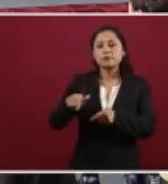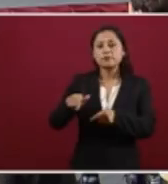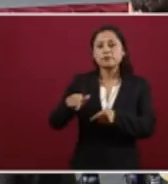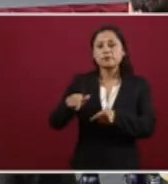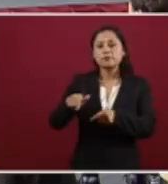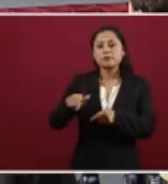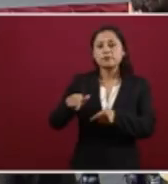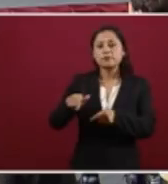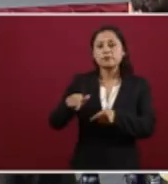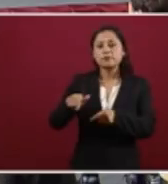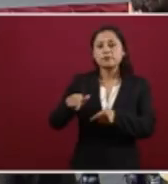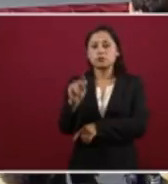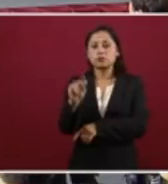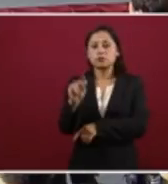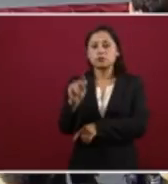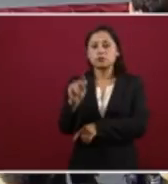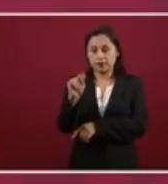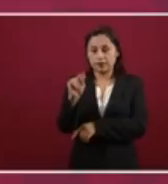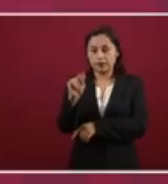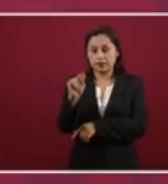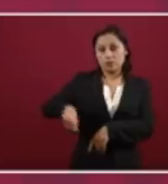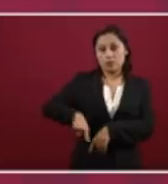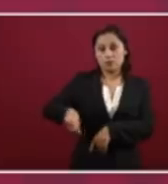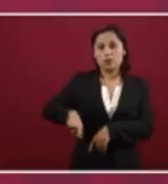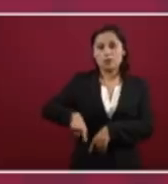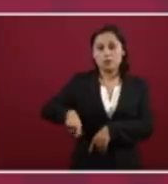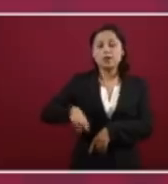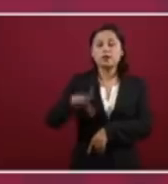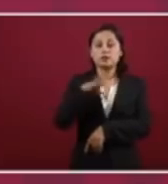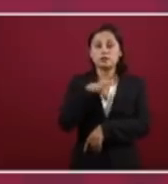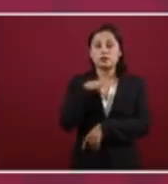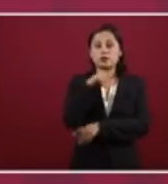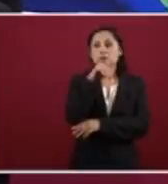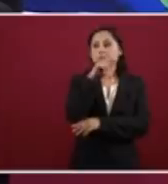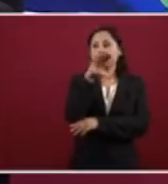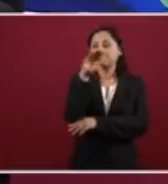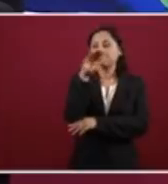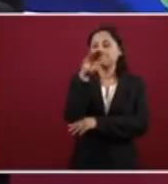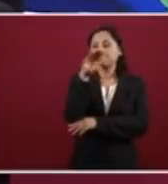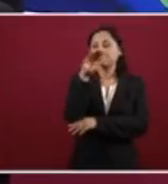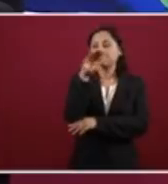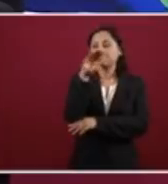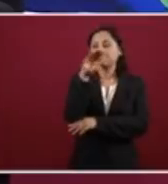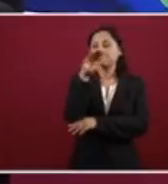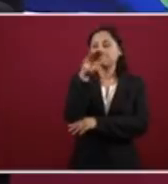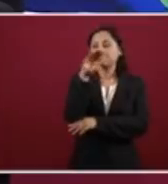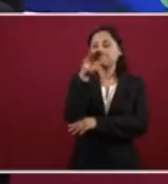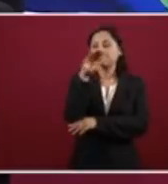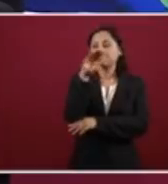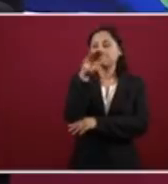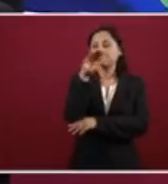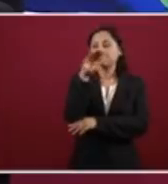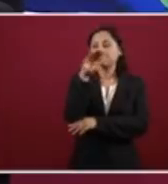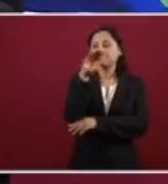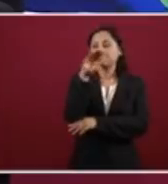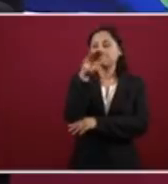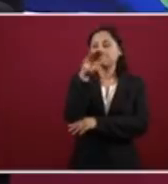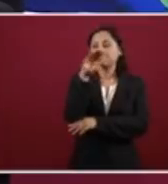Hemos pedido a nivel nacional a todos los ciudadanos que registren sus inmuebles en la página